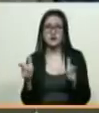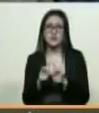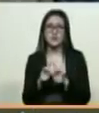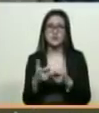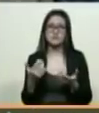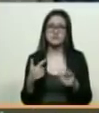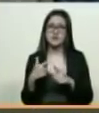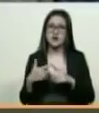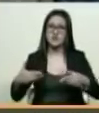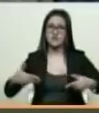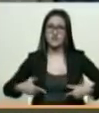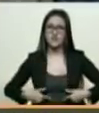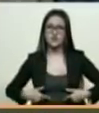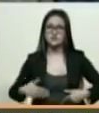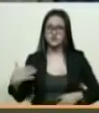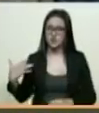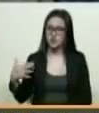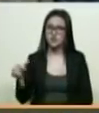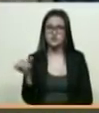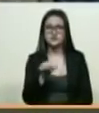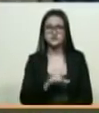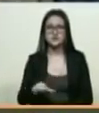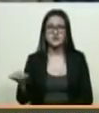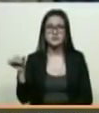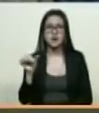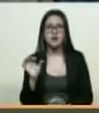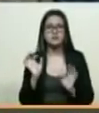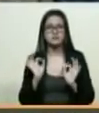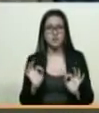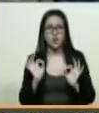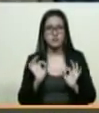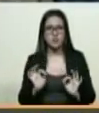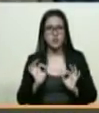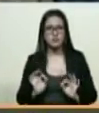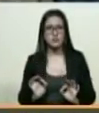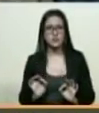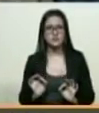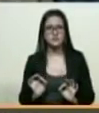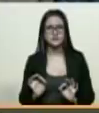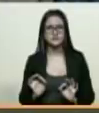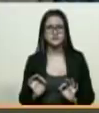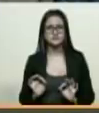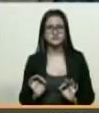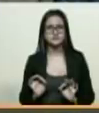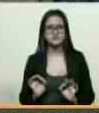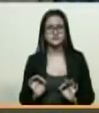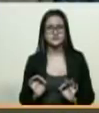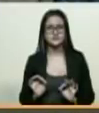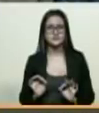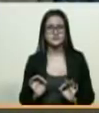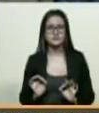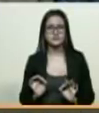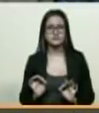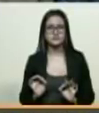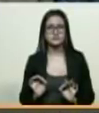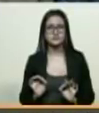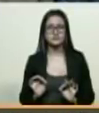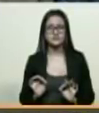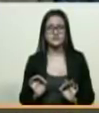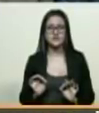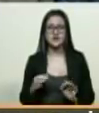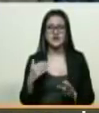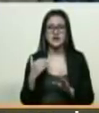del esfuerzo que hemos hecho durante toda esta semana para puntualizar y destrabar nudos